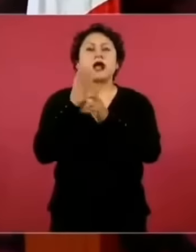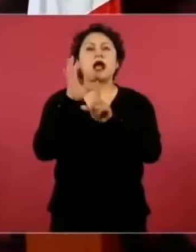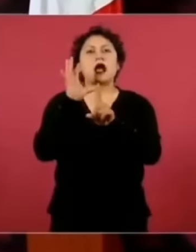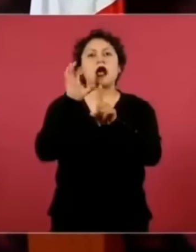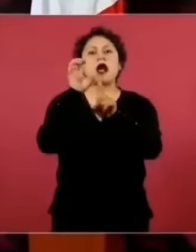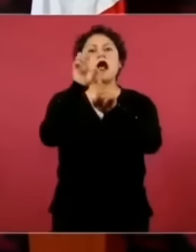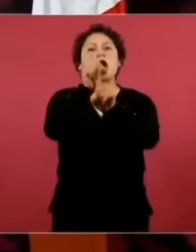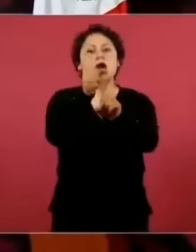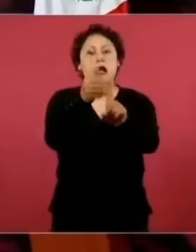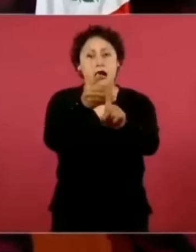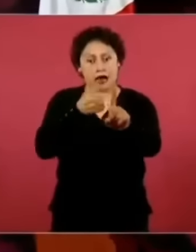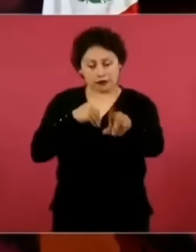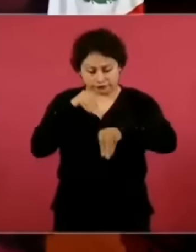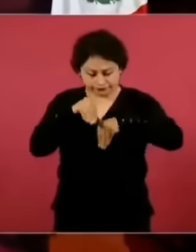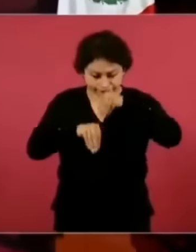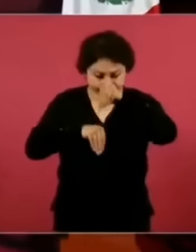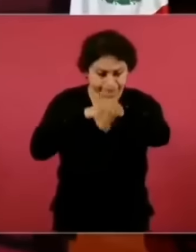Maquiavel lo